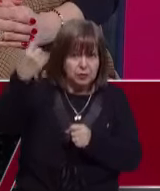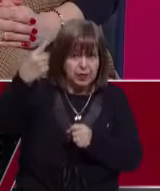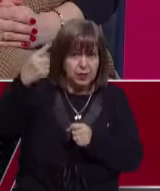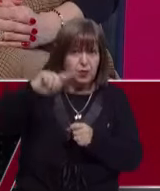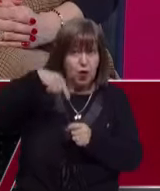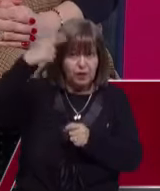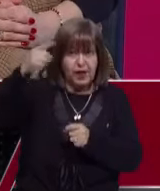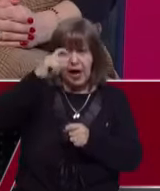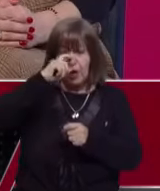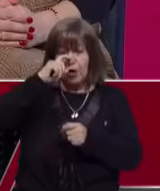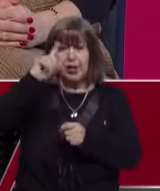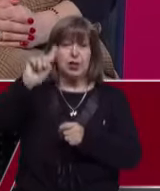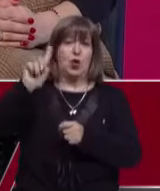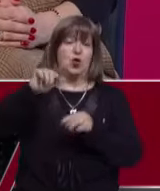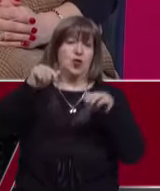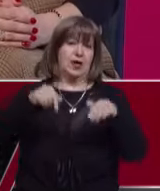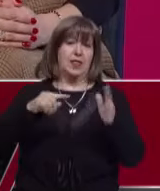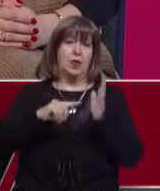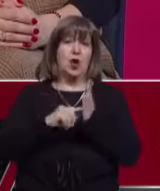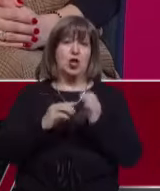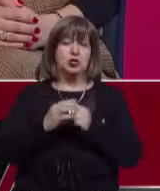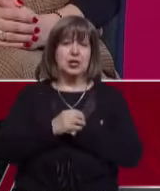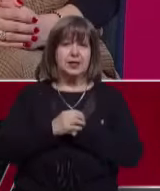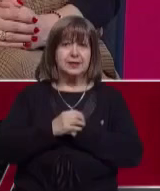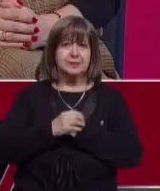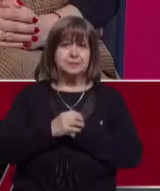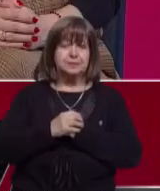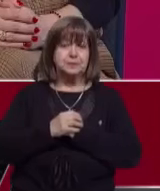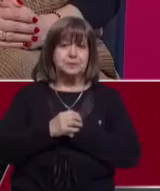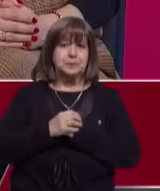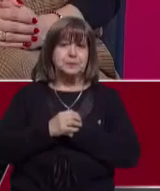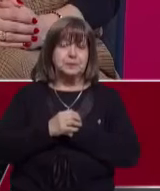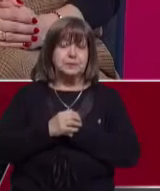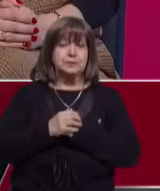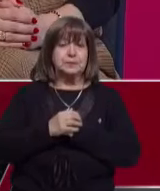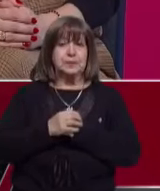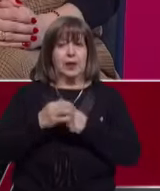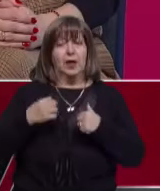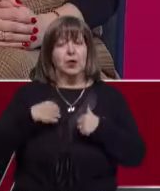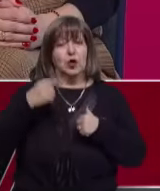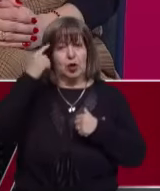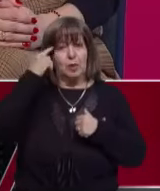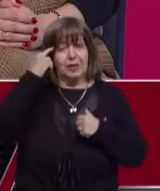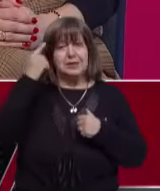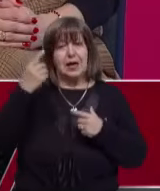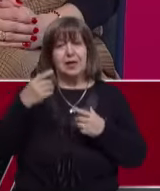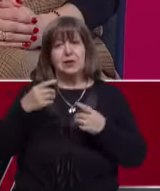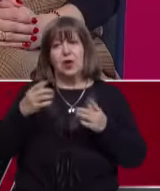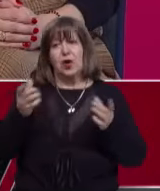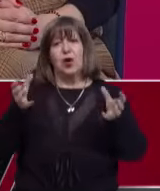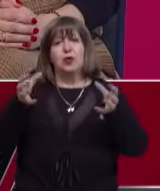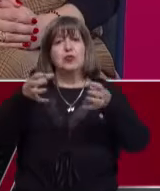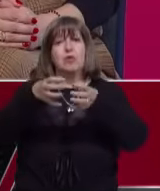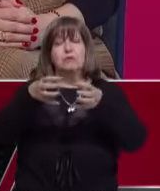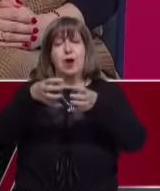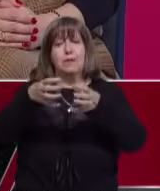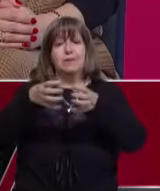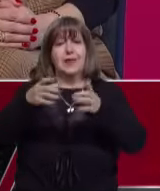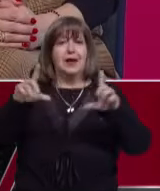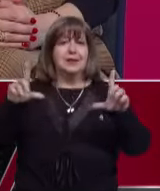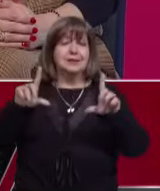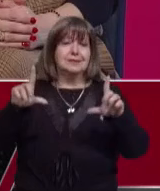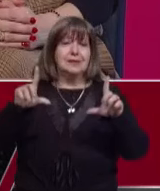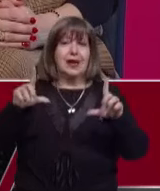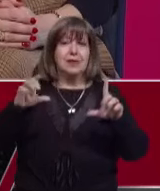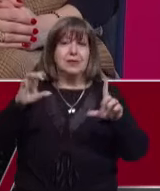investigando pero volvés a corrientes o no estamos delimitando eso ahora Obviamente con con el canal y con el grupo para ver si si